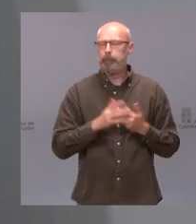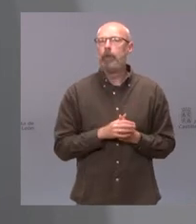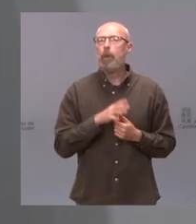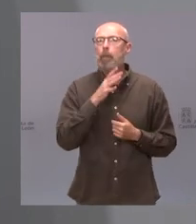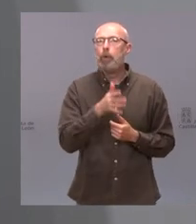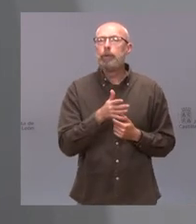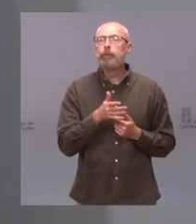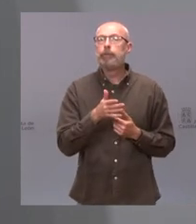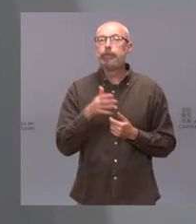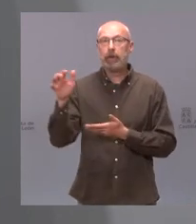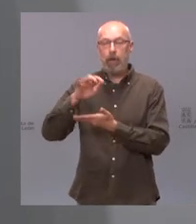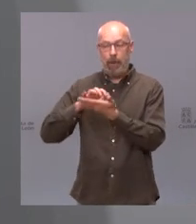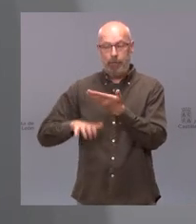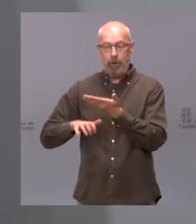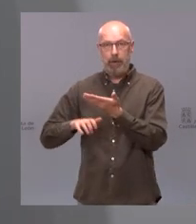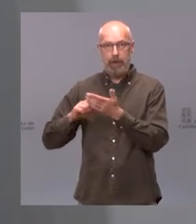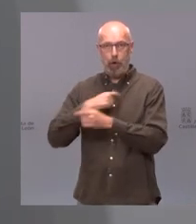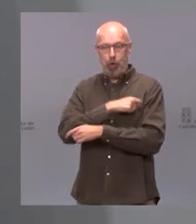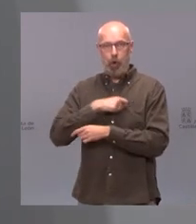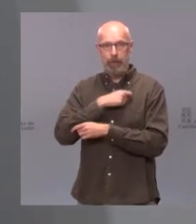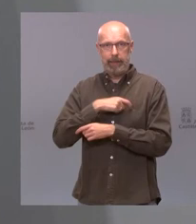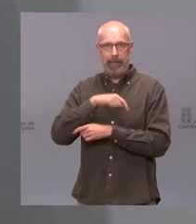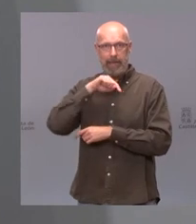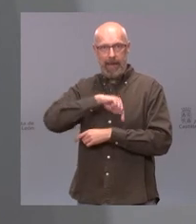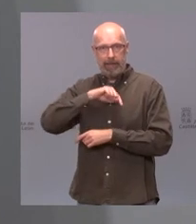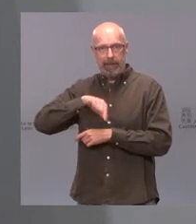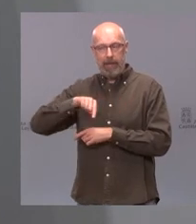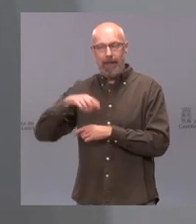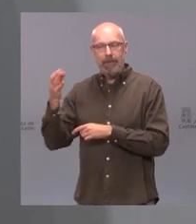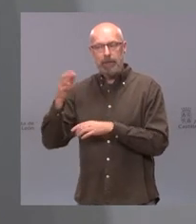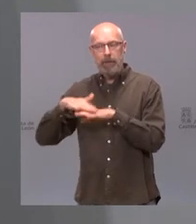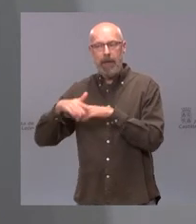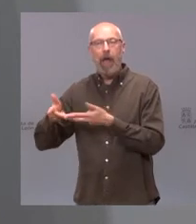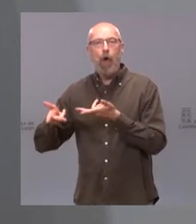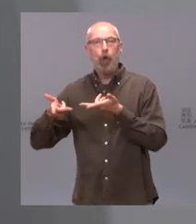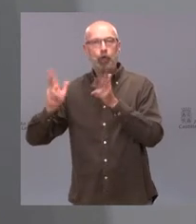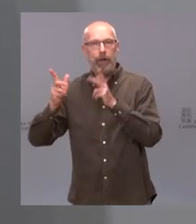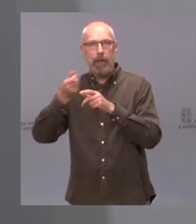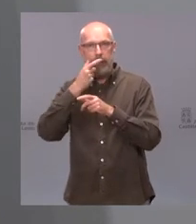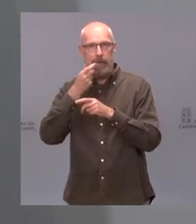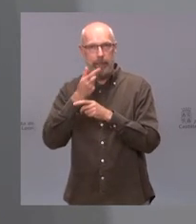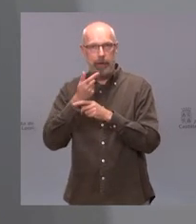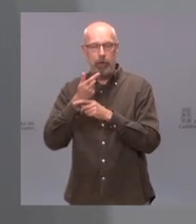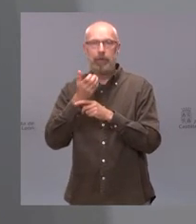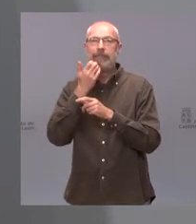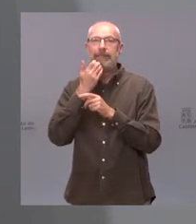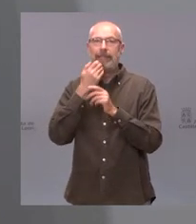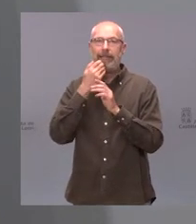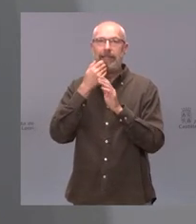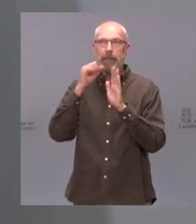porque el informe del Comité de Bioética debía ser para utilizar el medicamento fuera de su indicación.